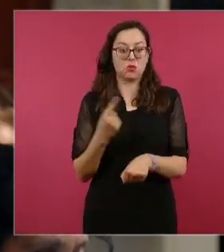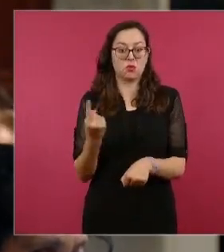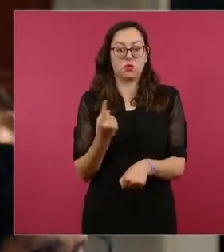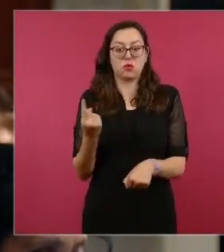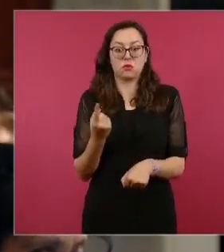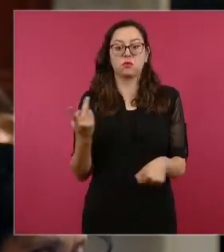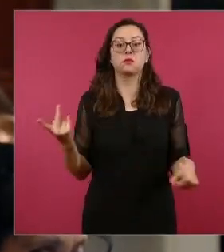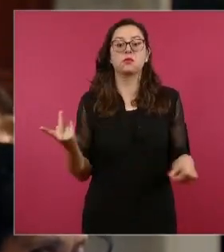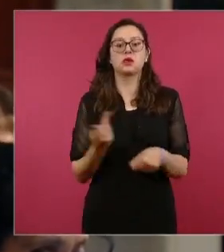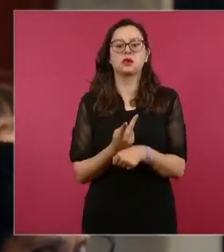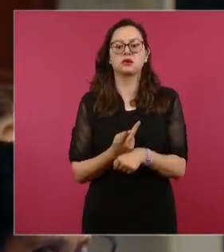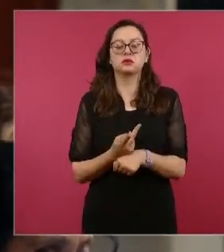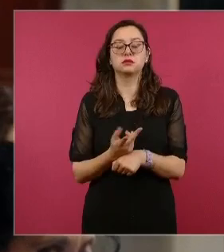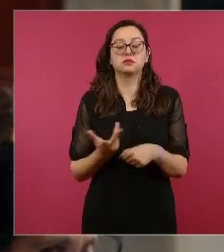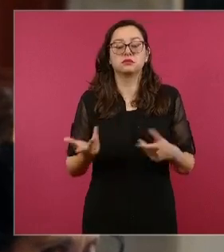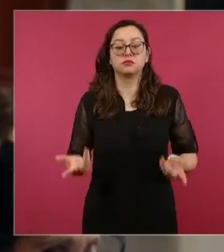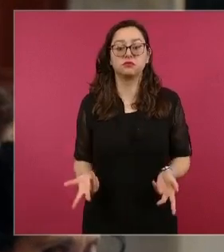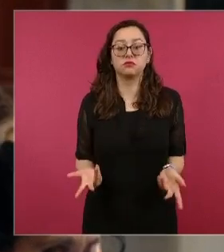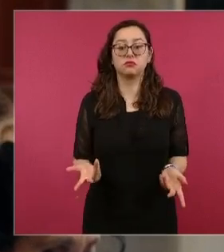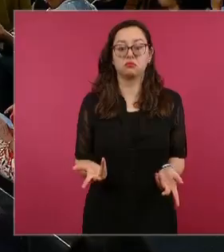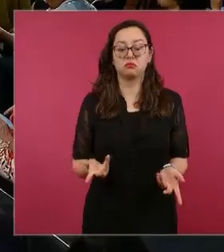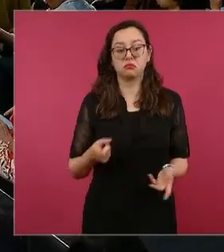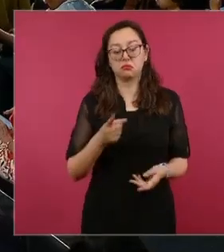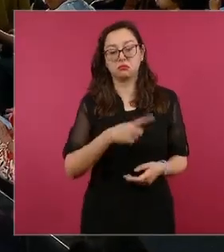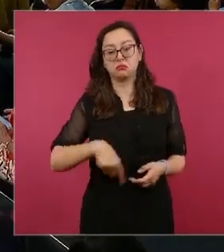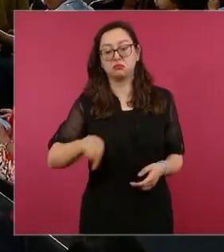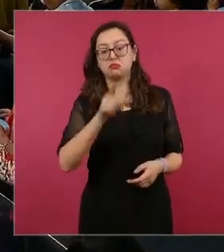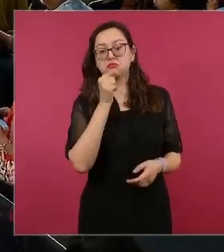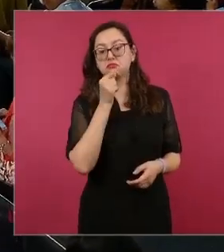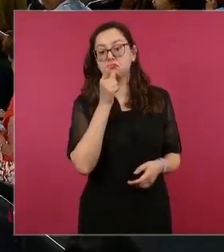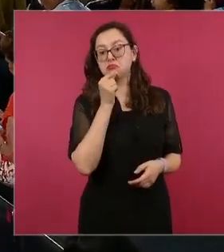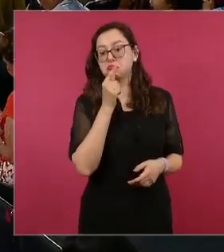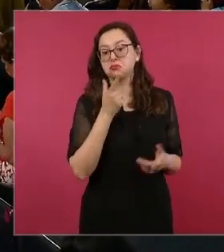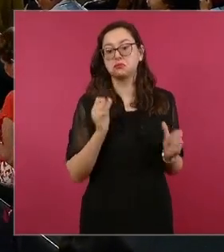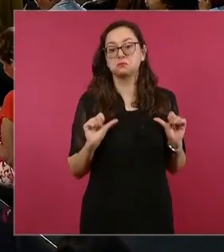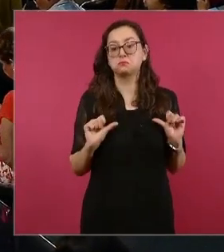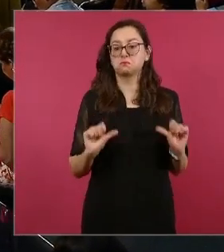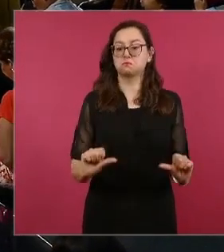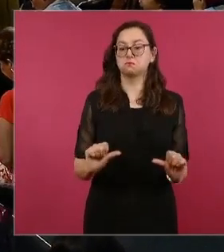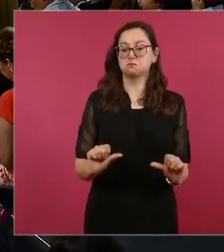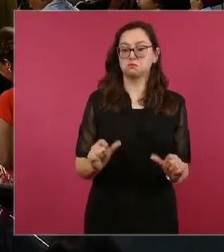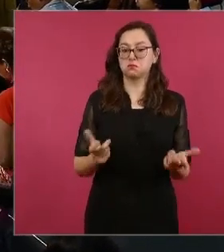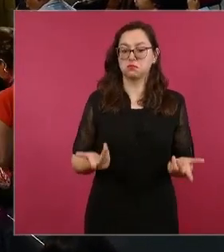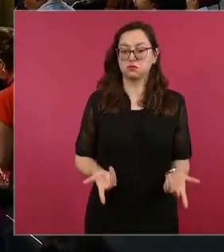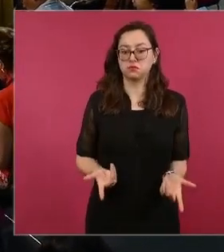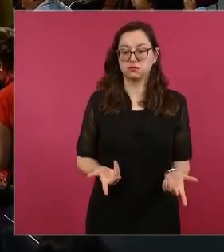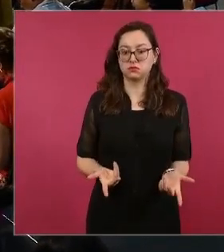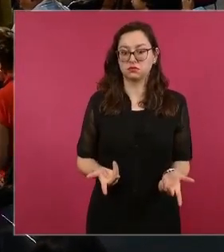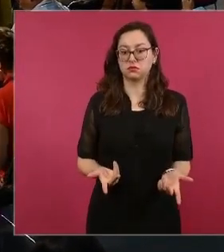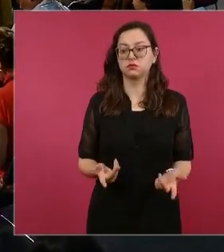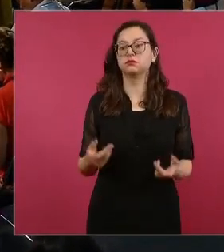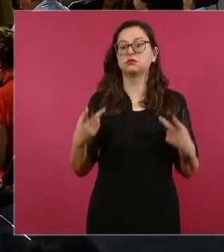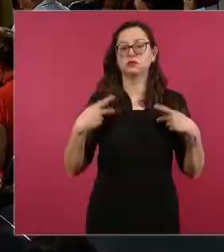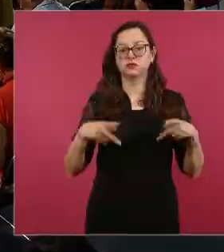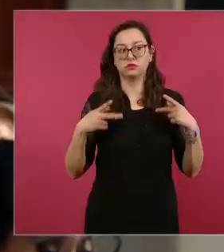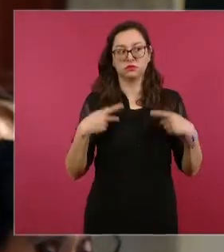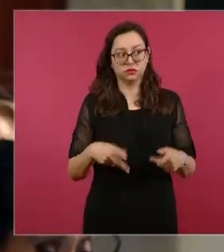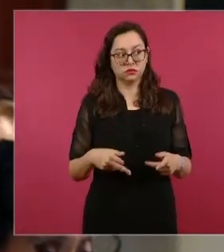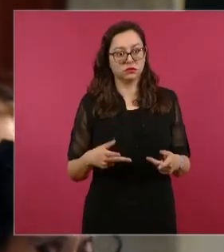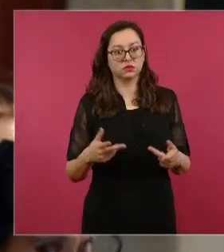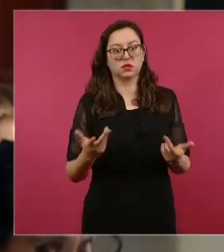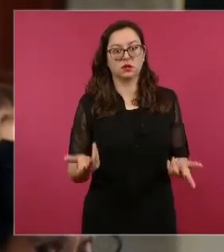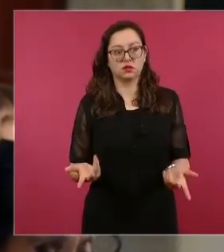pues no pasó nada y las personas en la noche al otro día volvieron a ingresar a este